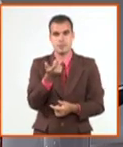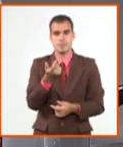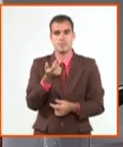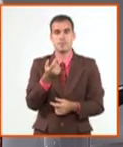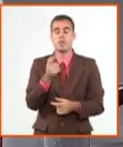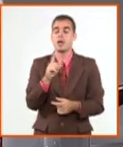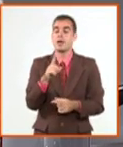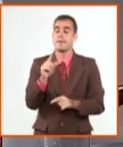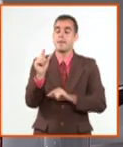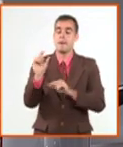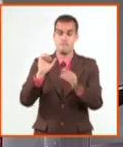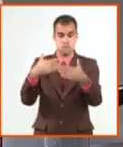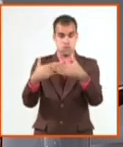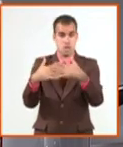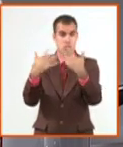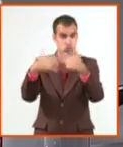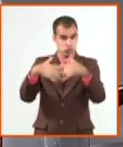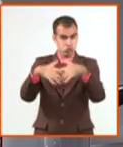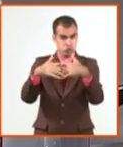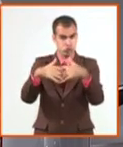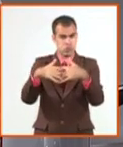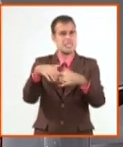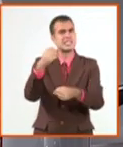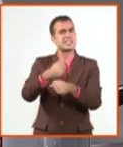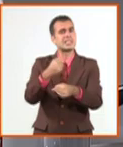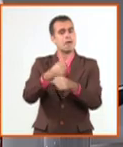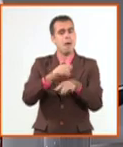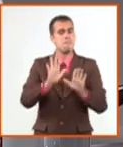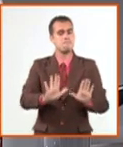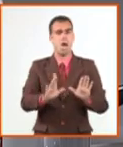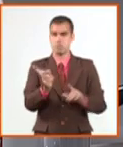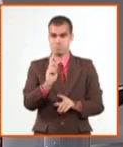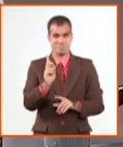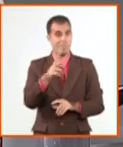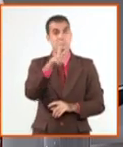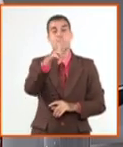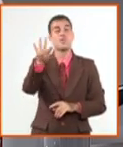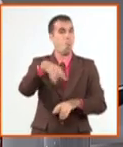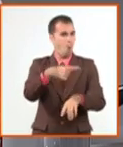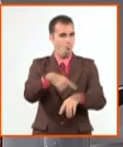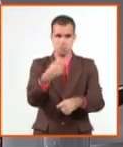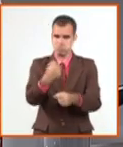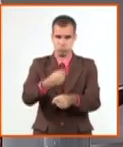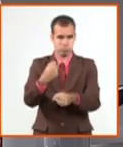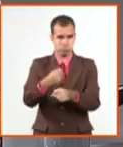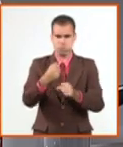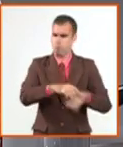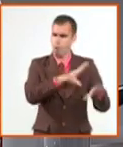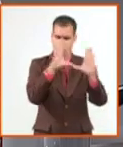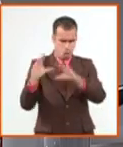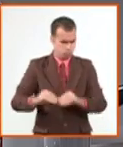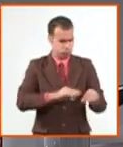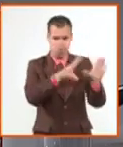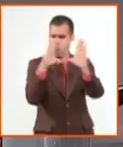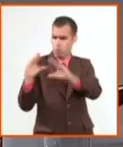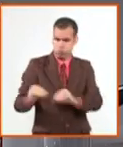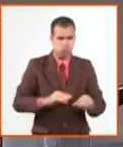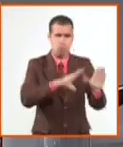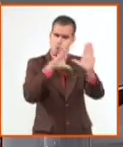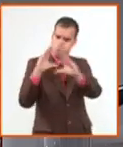los sistemas productivos nuestros no paran hay decenas de decenas de trabajadores muchos de ellos muy